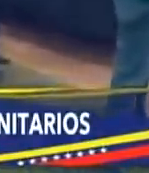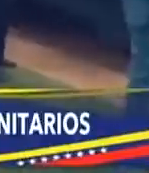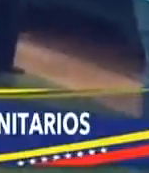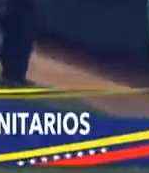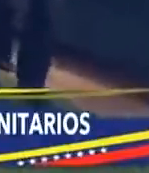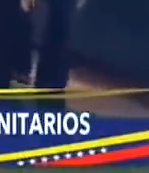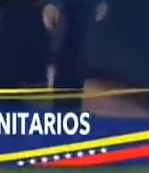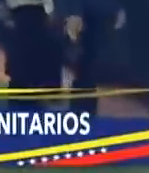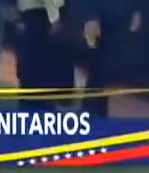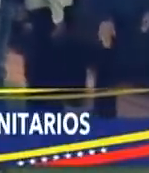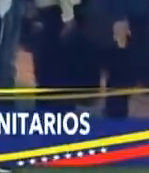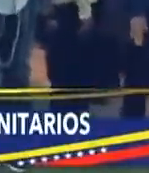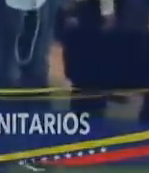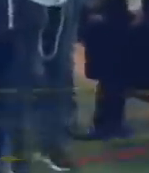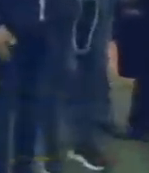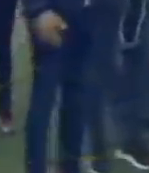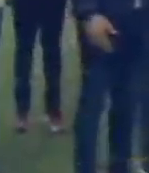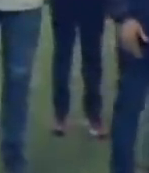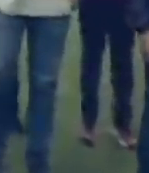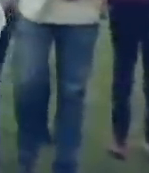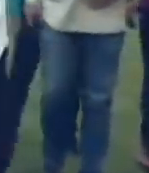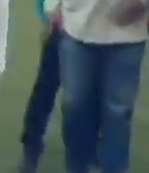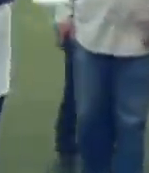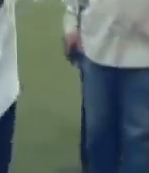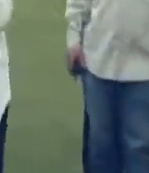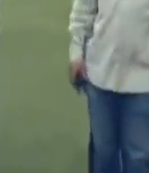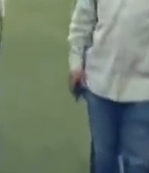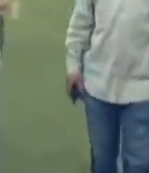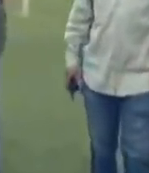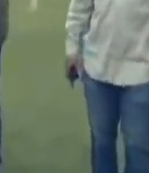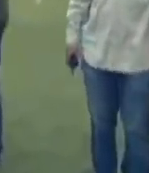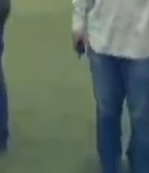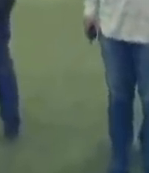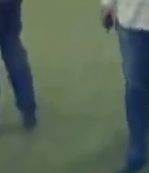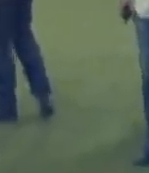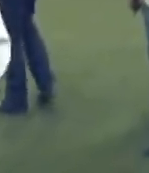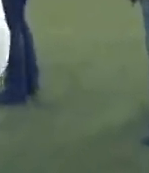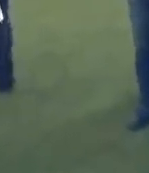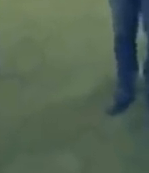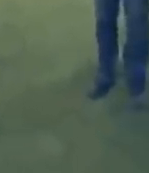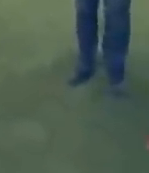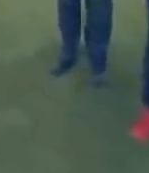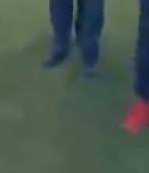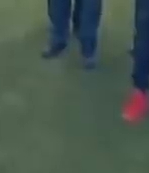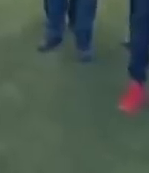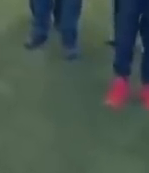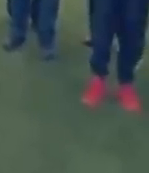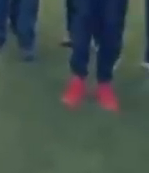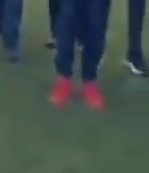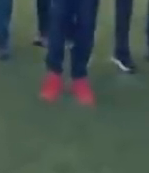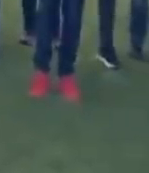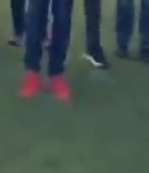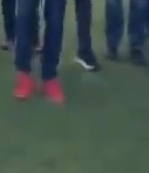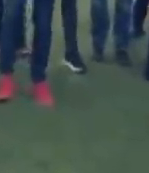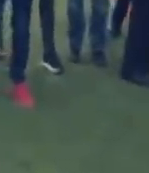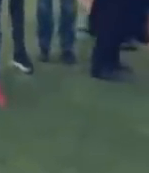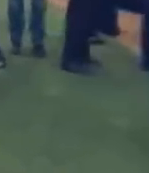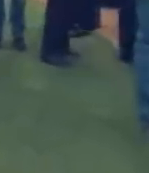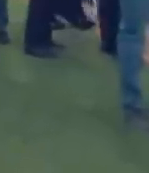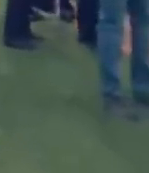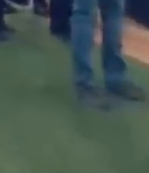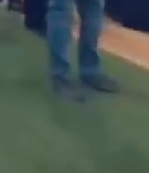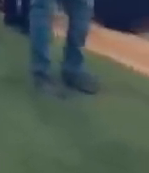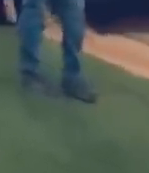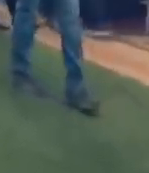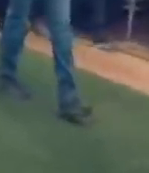del gobernador de la entidad, José Alejandro Terán, y tendrán como propósito gobernar en conjunto con las 11 parroquias de